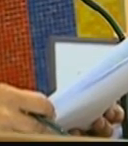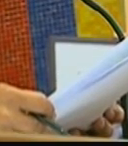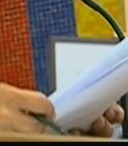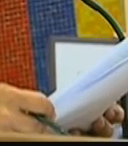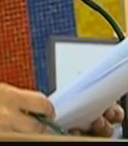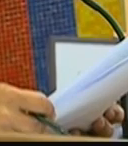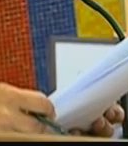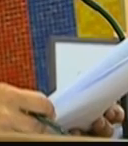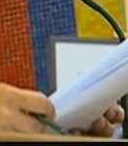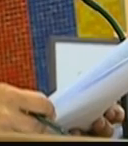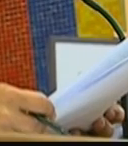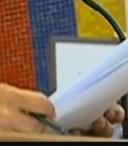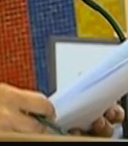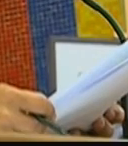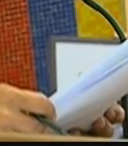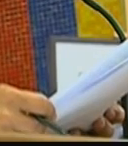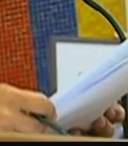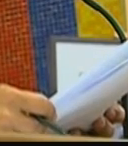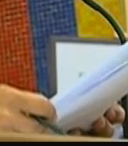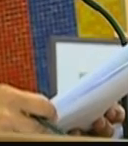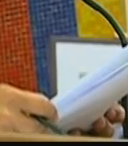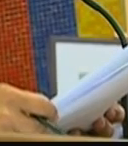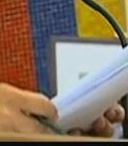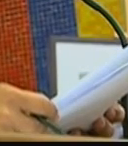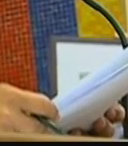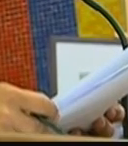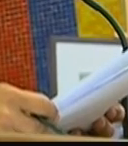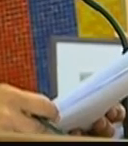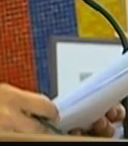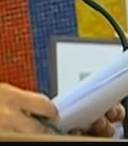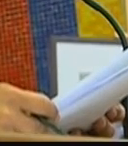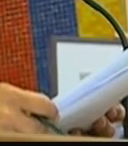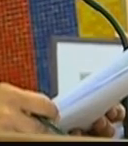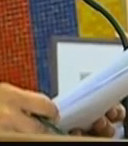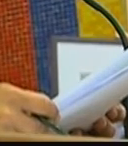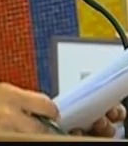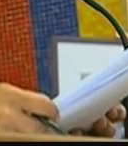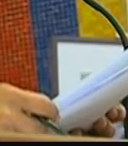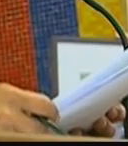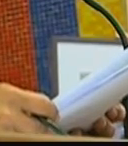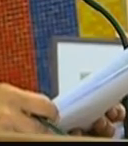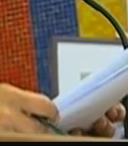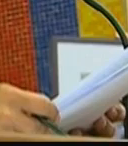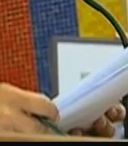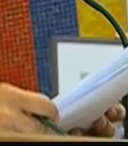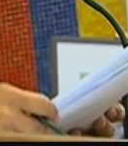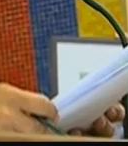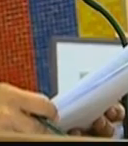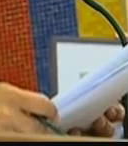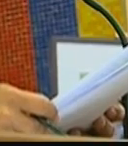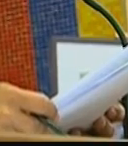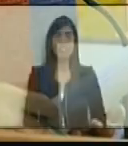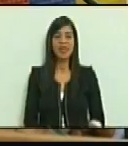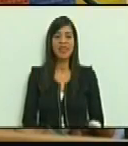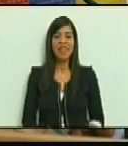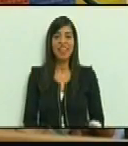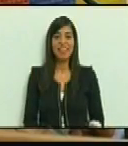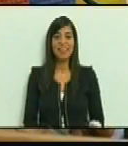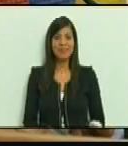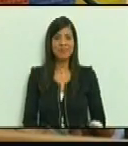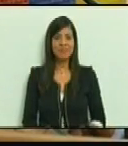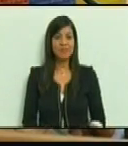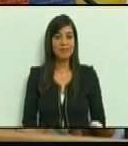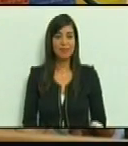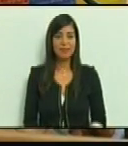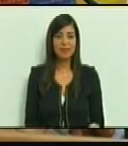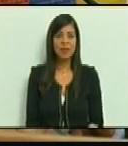Eduardo Amoroso como primer vicepresidente y segundo vicepresidente de la Asamblea Nacional Constituyente, respectivamente.